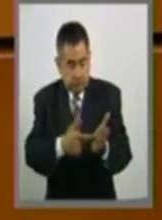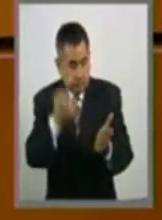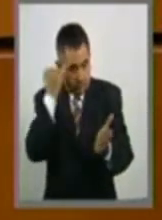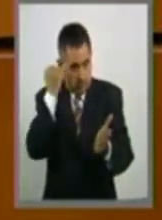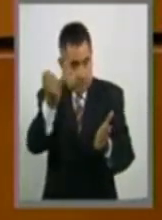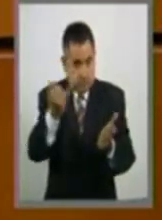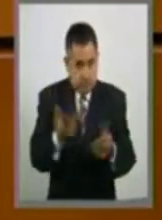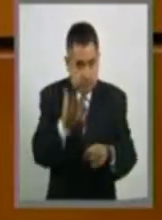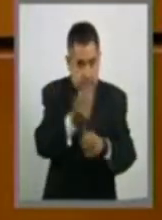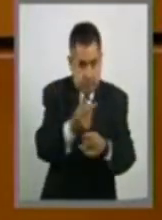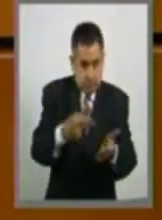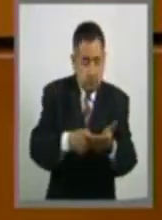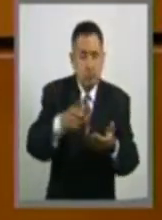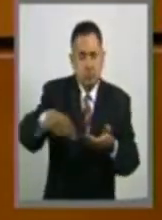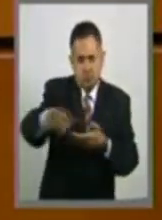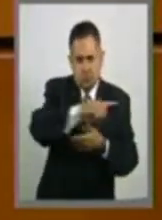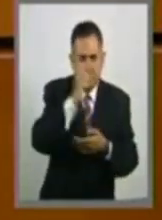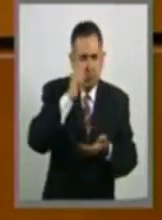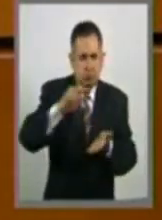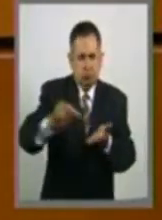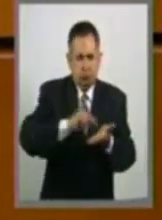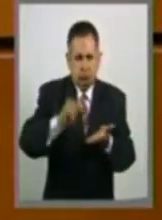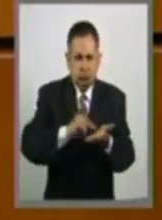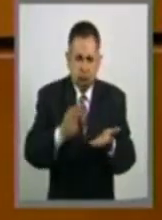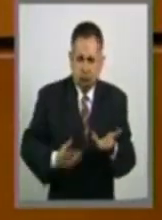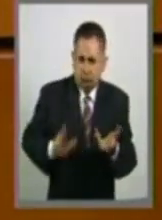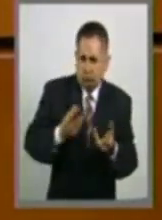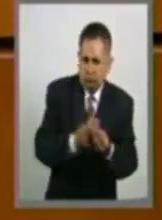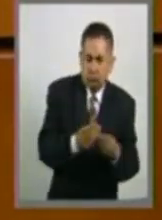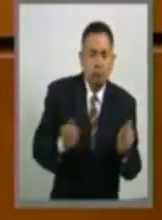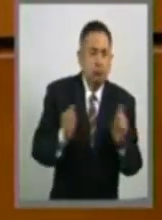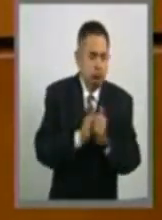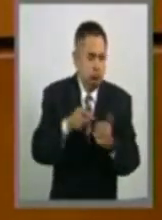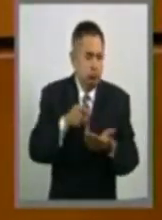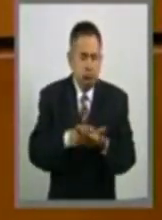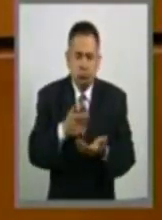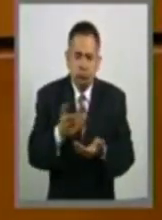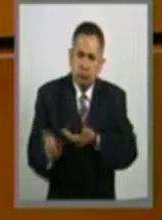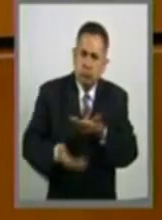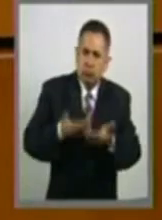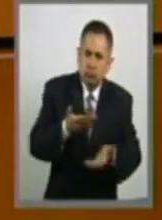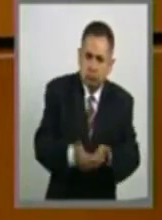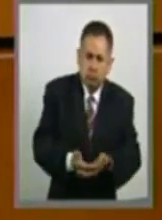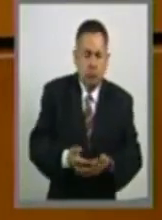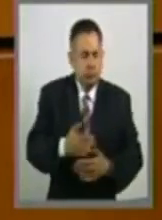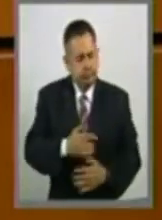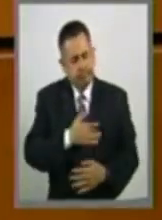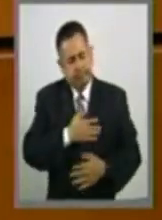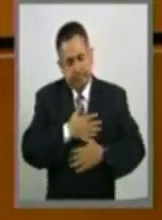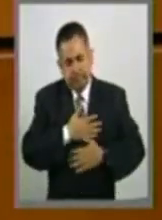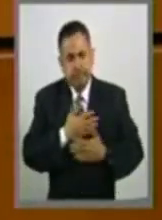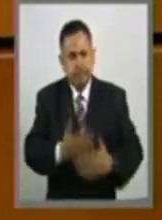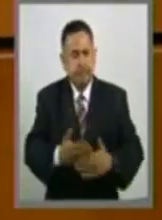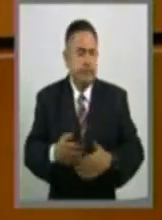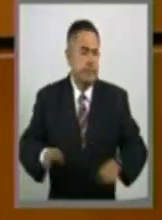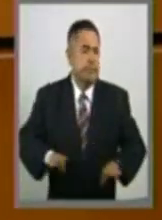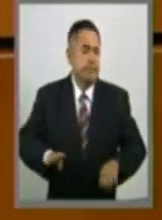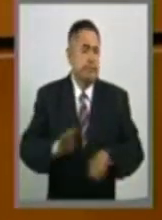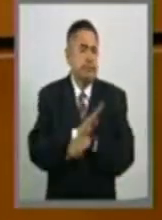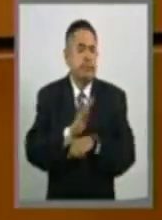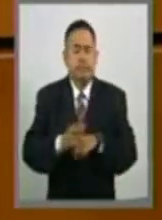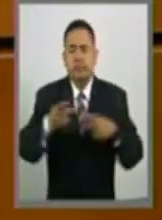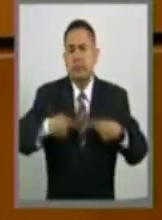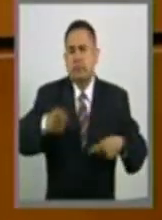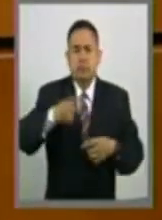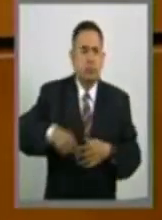a esta iniciativa se sumen a muchas otras y que forme parte de esta propuesta médica y humana en beneficio de la vida y de